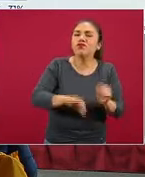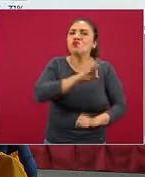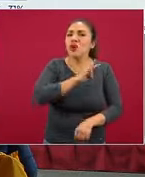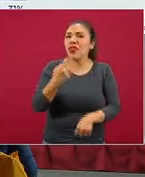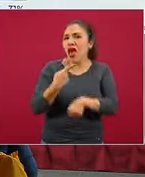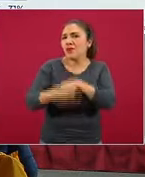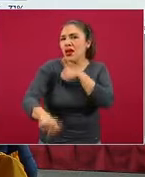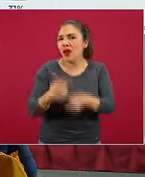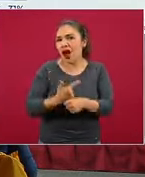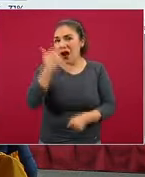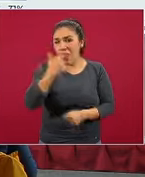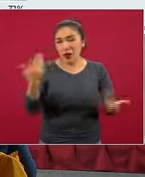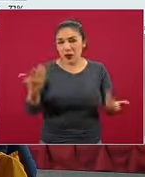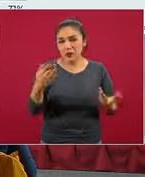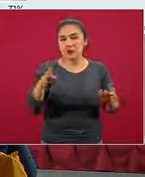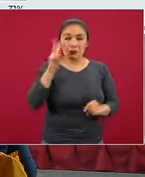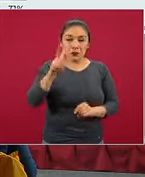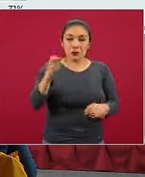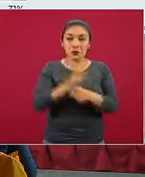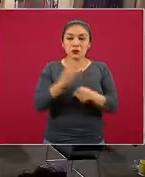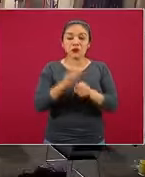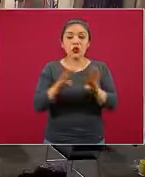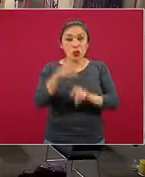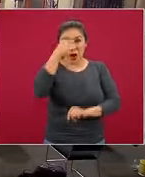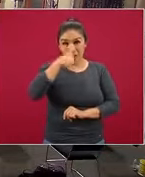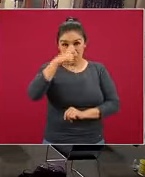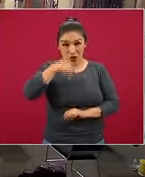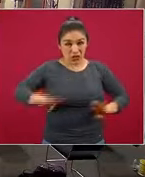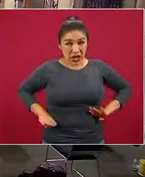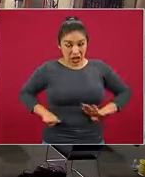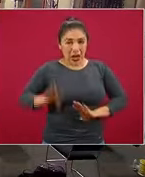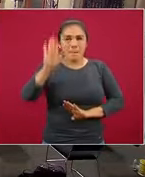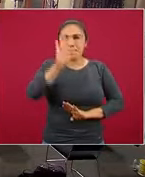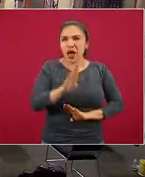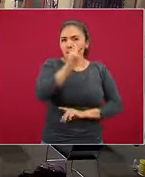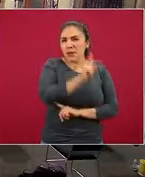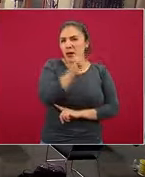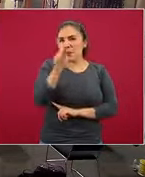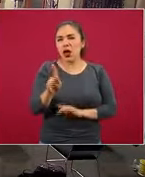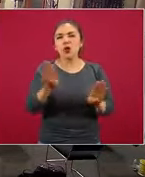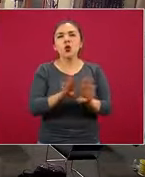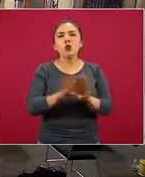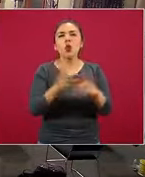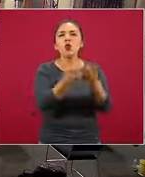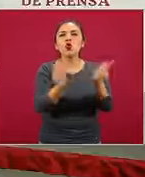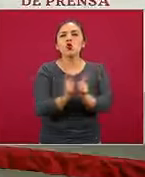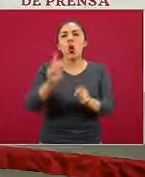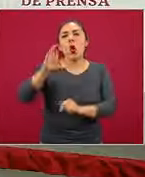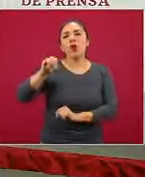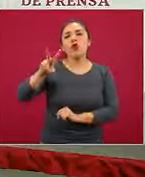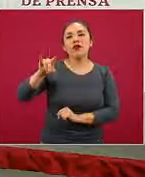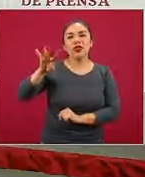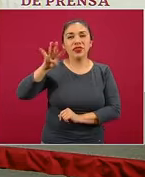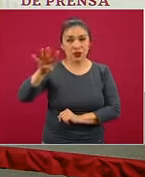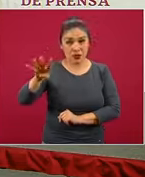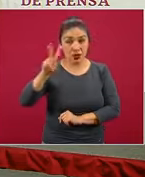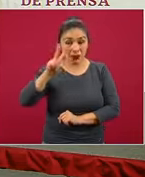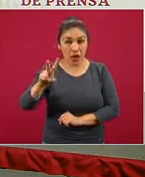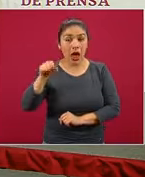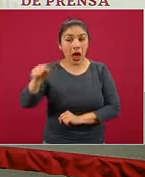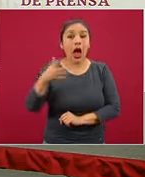riesgo, principalmente para efectos de influenza, aunque parecidos también a los grupos de COVID-19. Aquí destacan